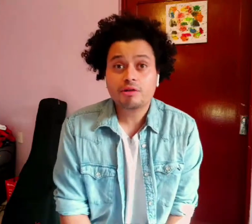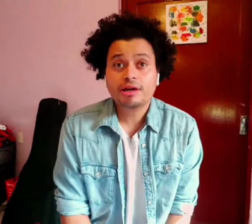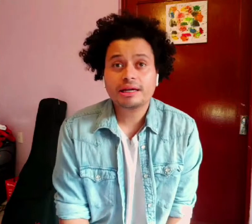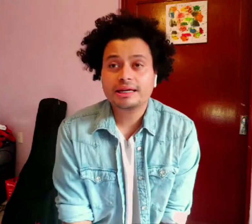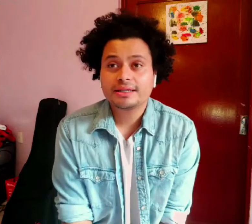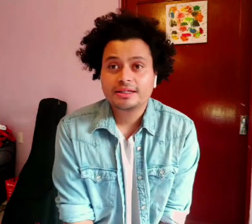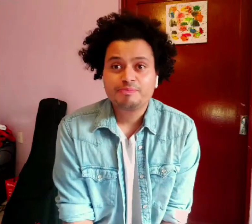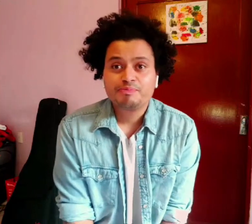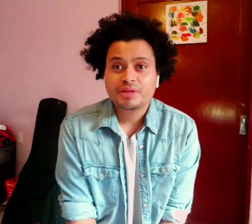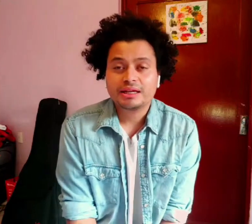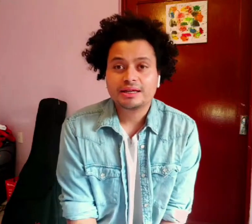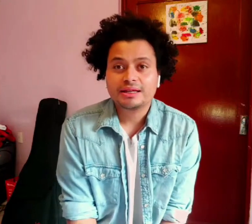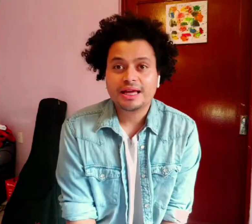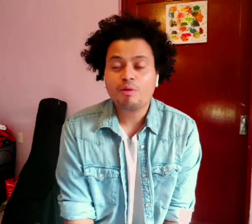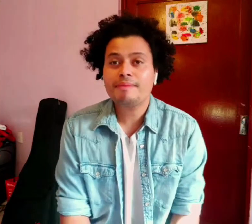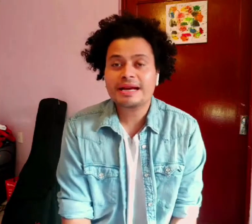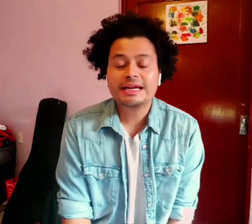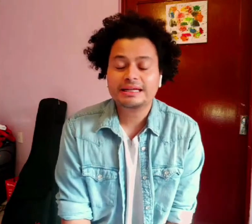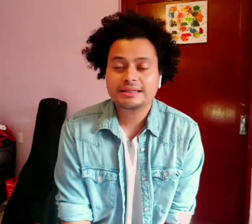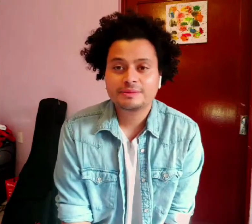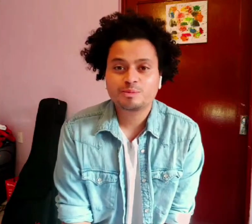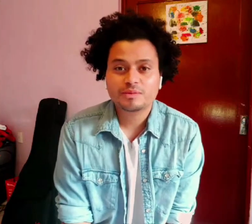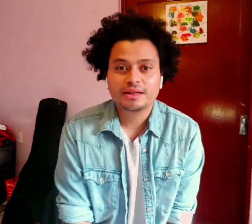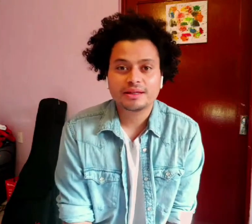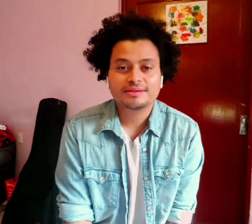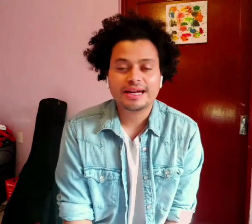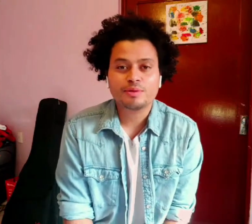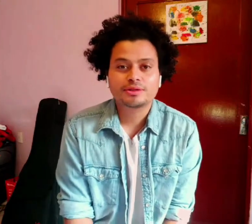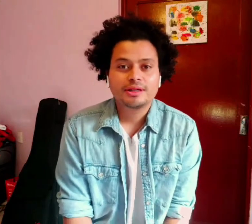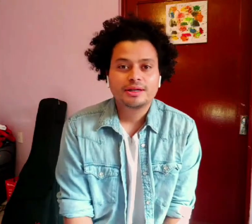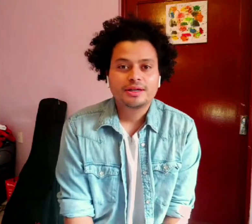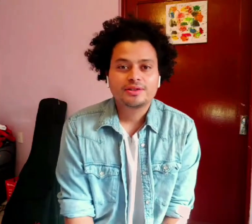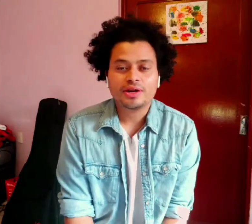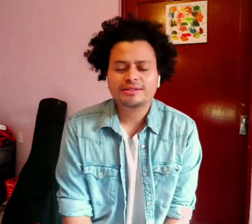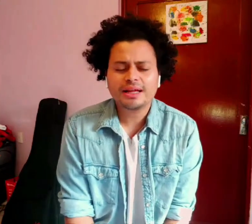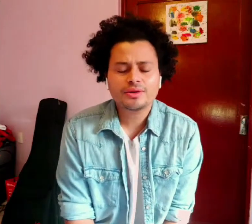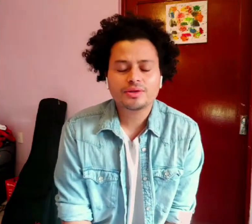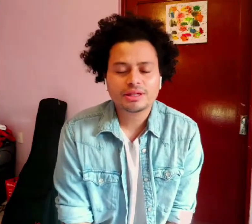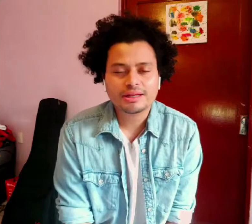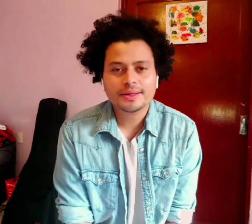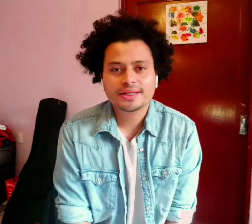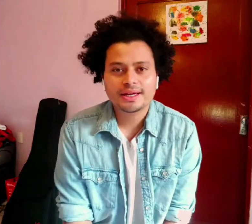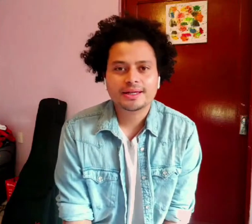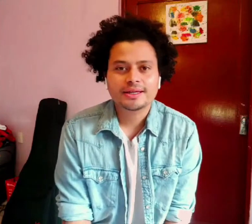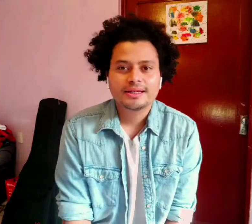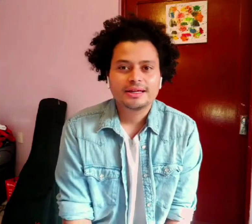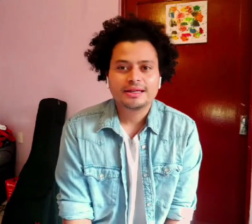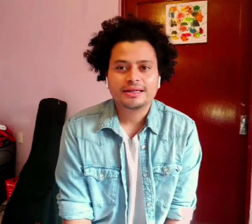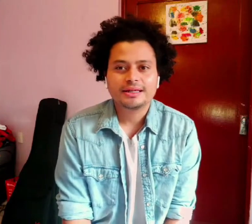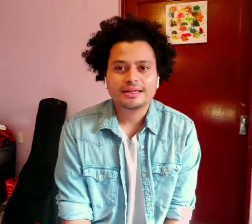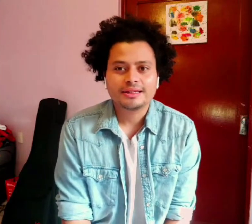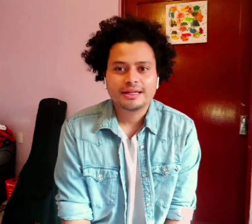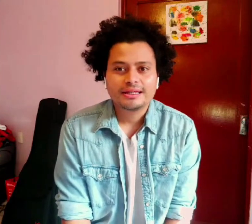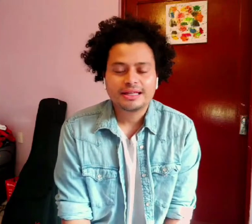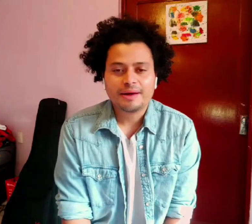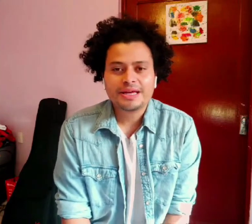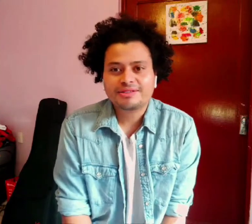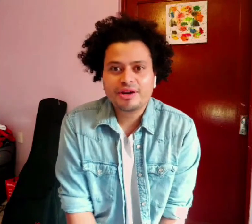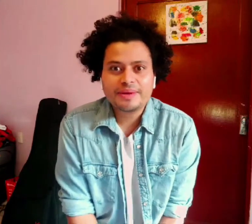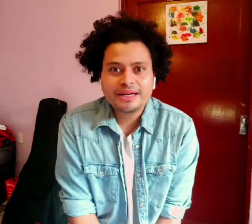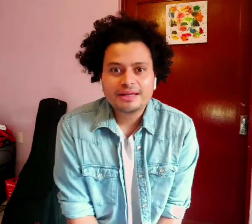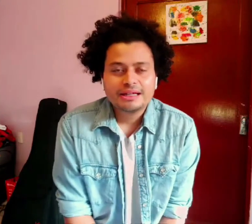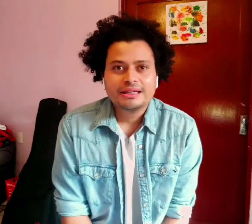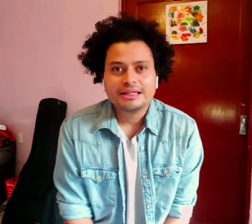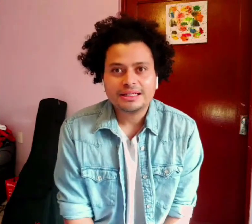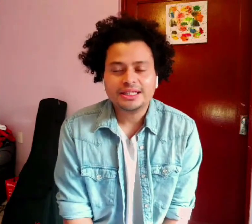pero creo que de igual manera estaremos conectándonos a través de la